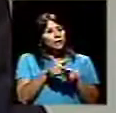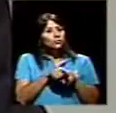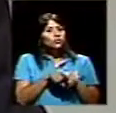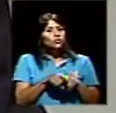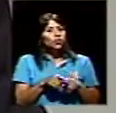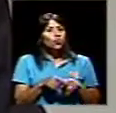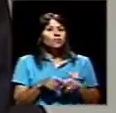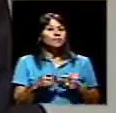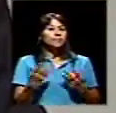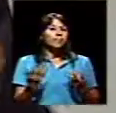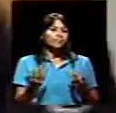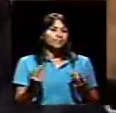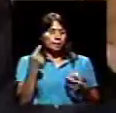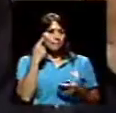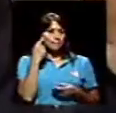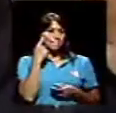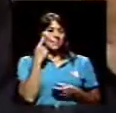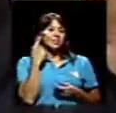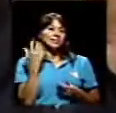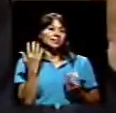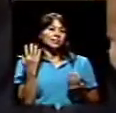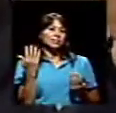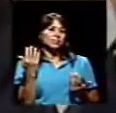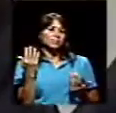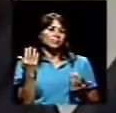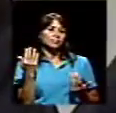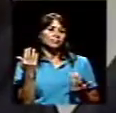estaría tentado a que